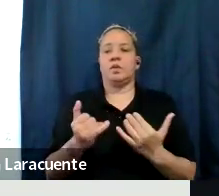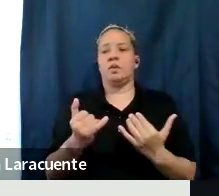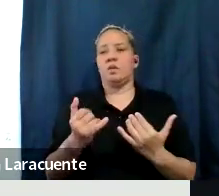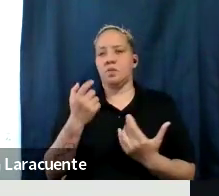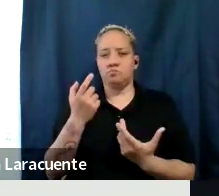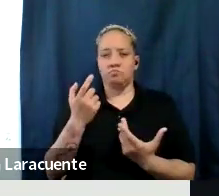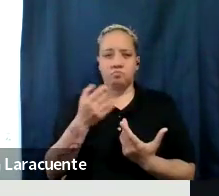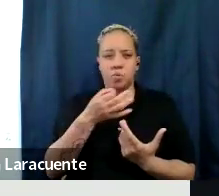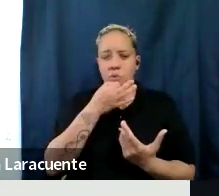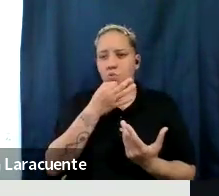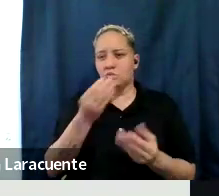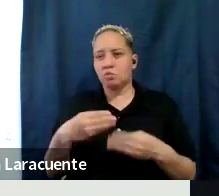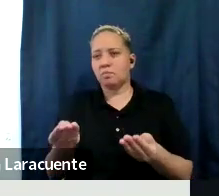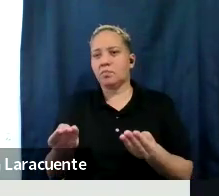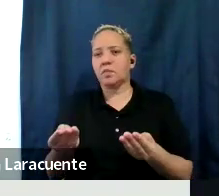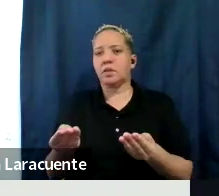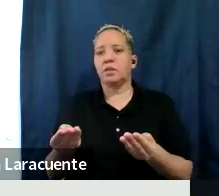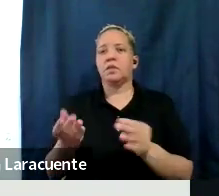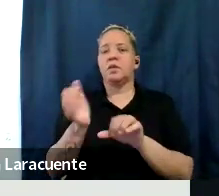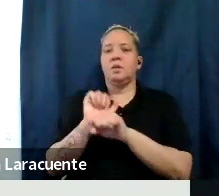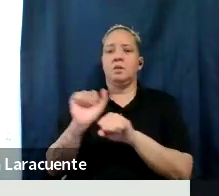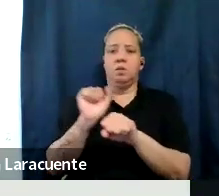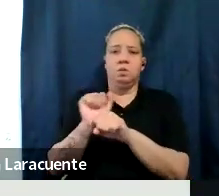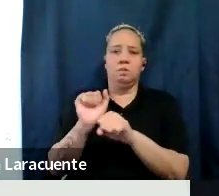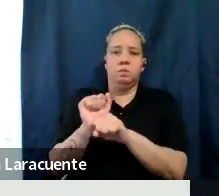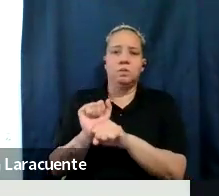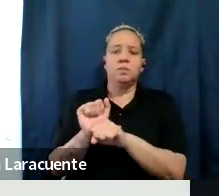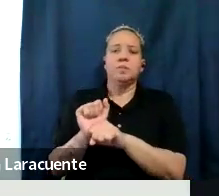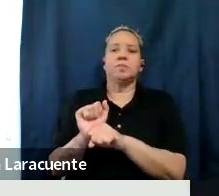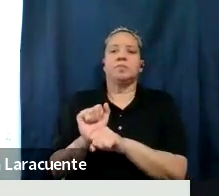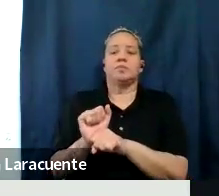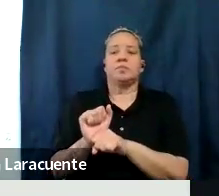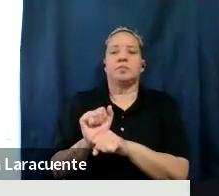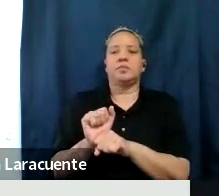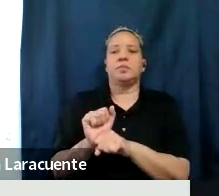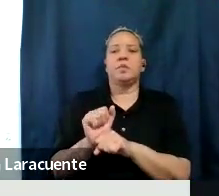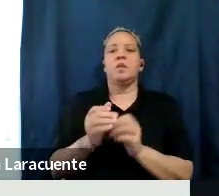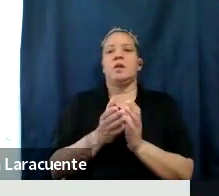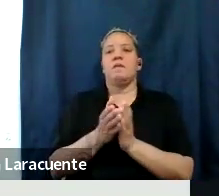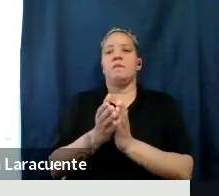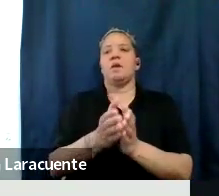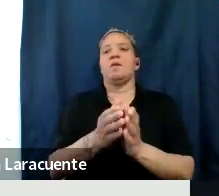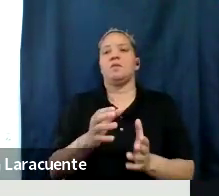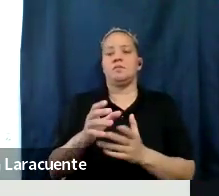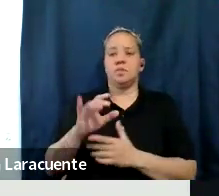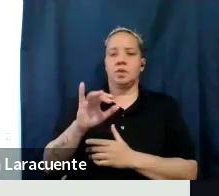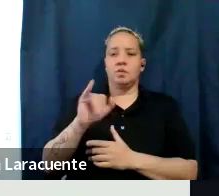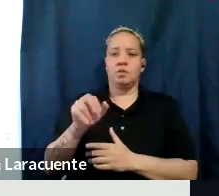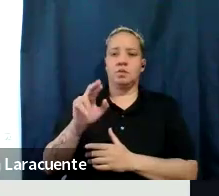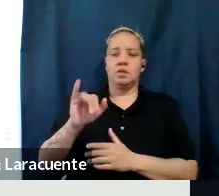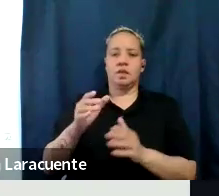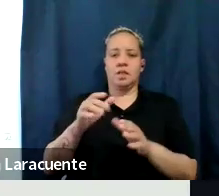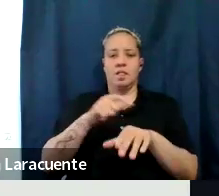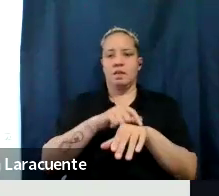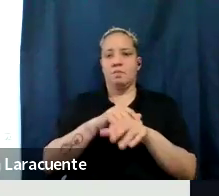días un trabajo sobre el viaje que hizo Juan Ramón Jiménez dentro de su etapa de exilio